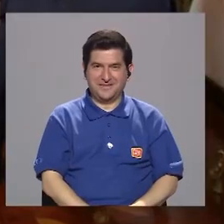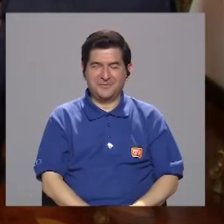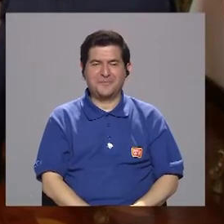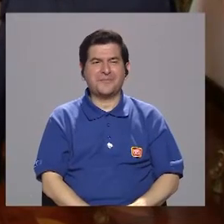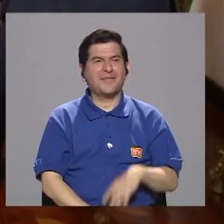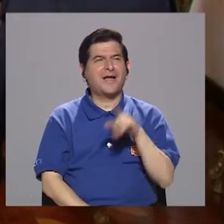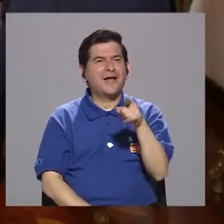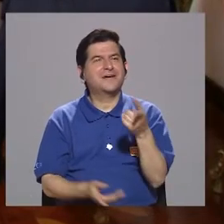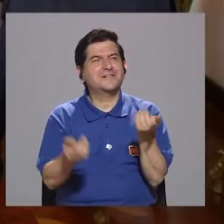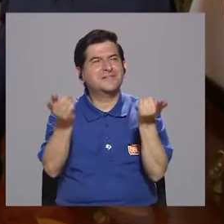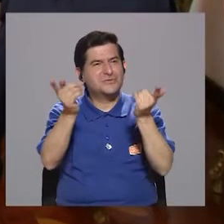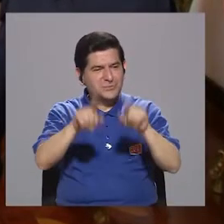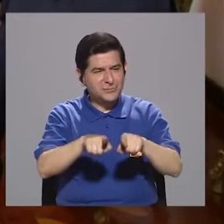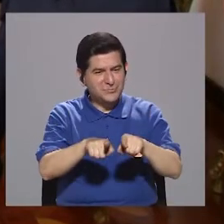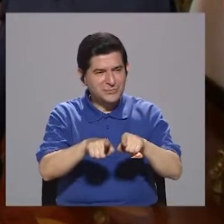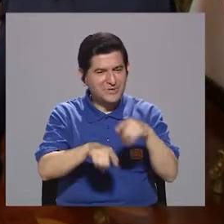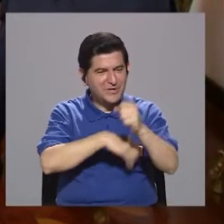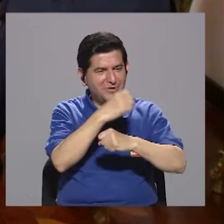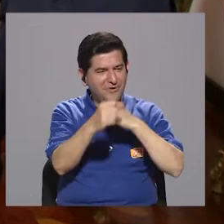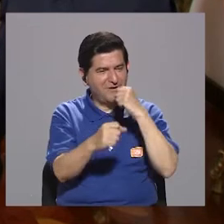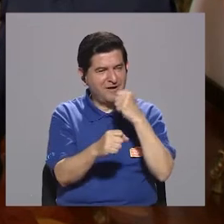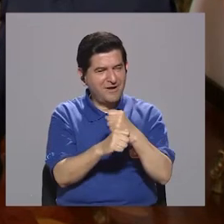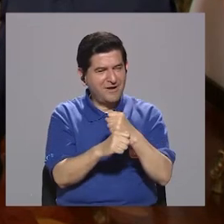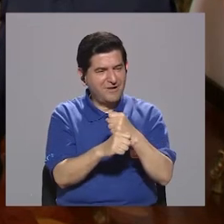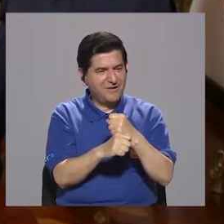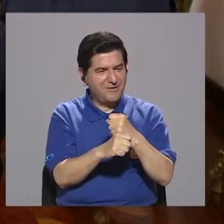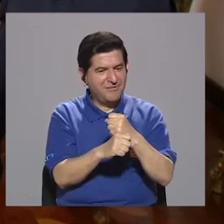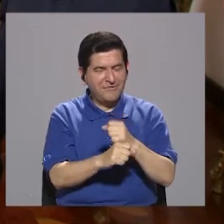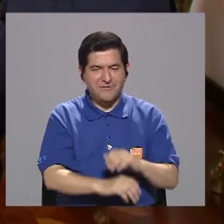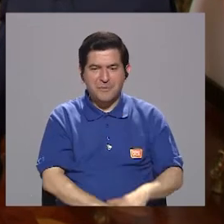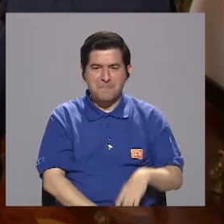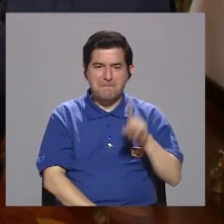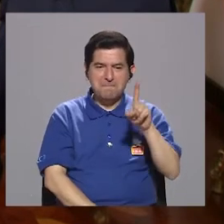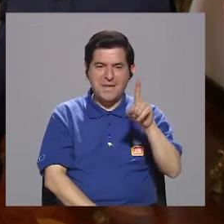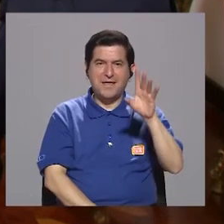Recuérdela. Eso fue en el